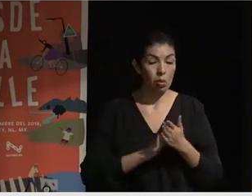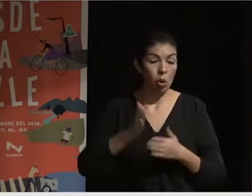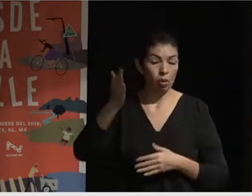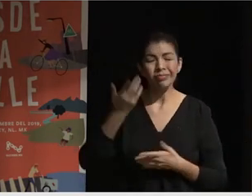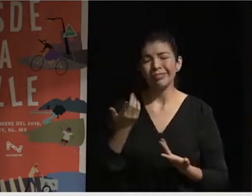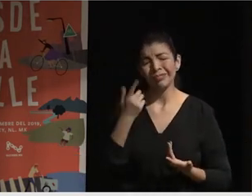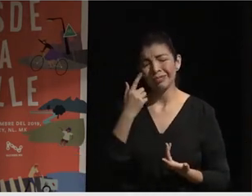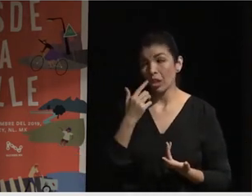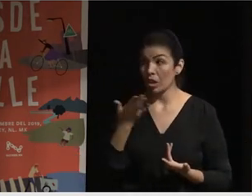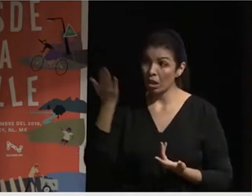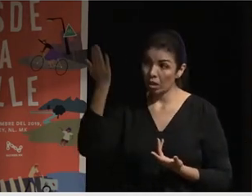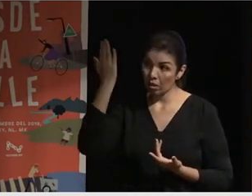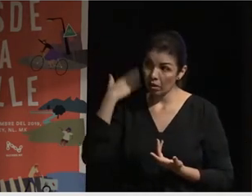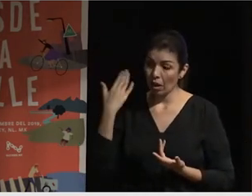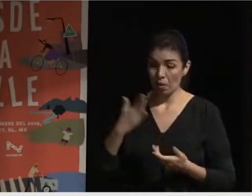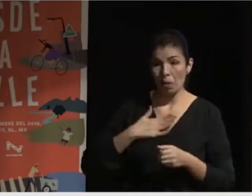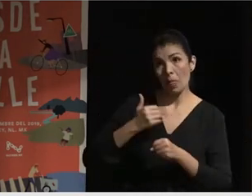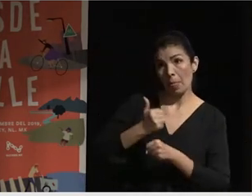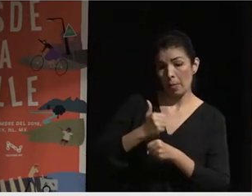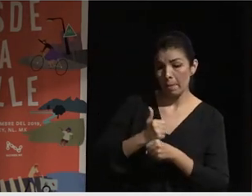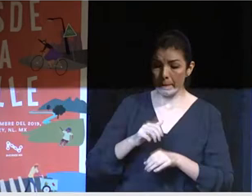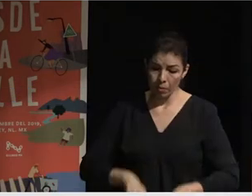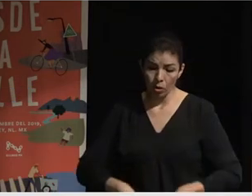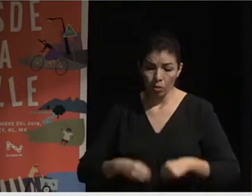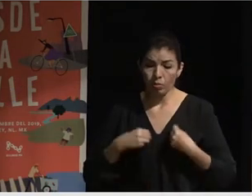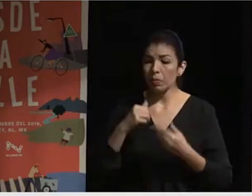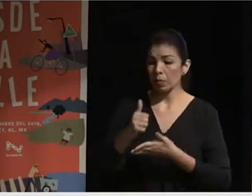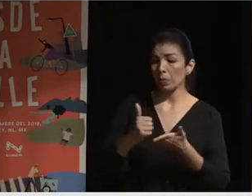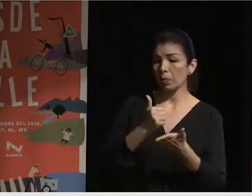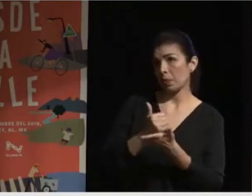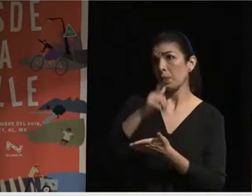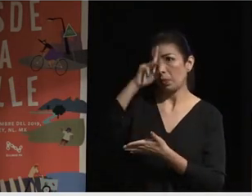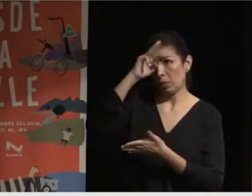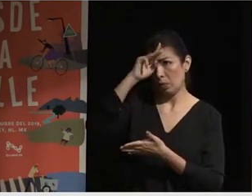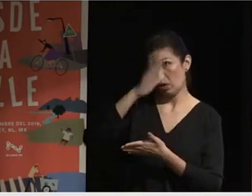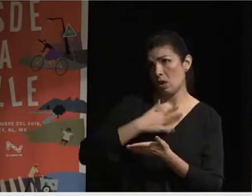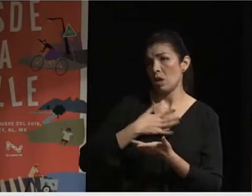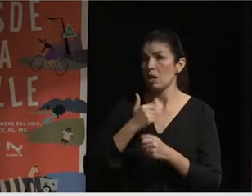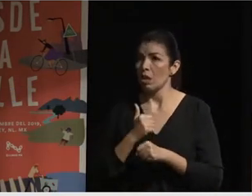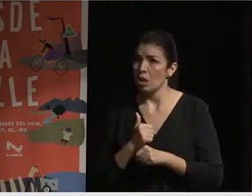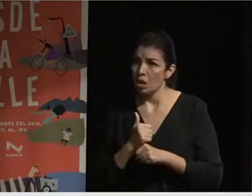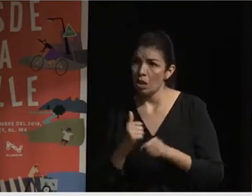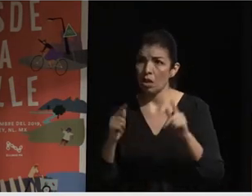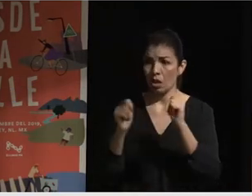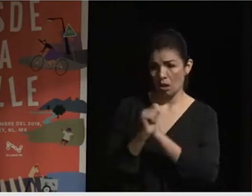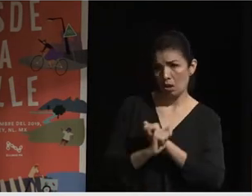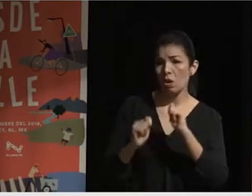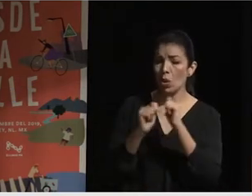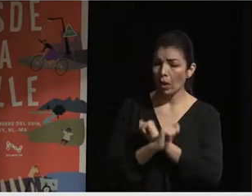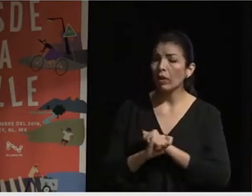momento se tenía una tienda pequeña en el centro y cuando escucho esas historias siempre son historias de